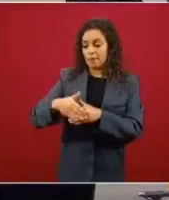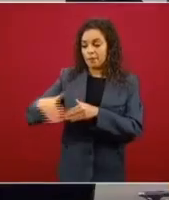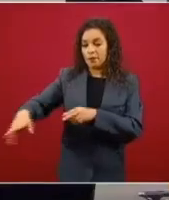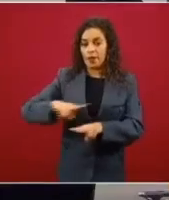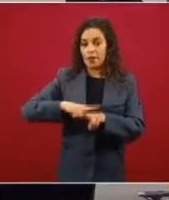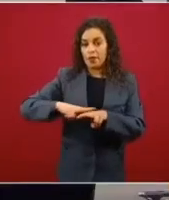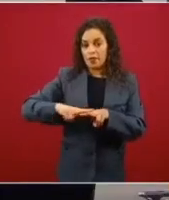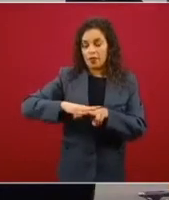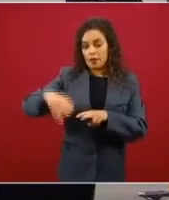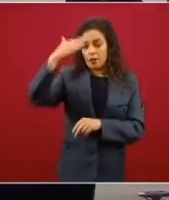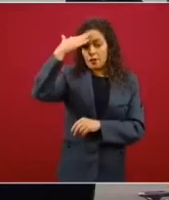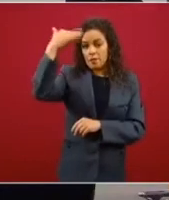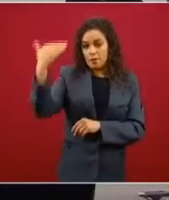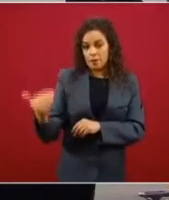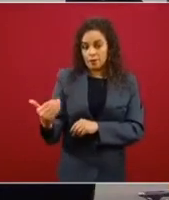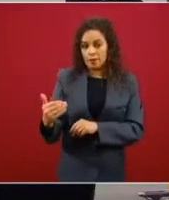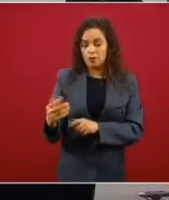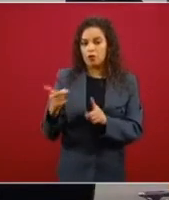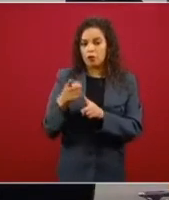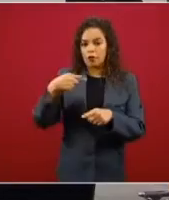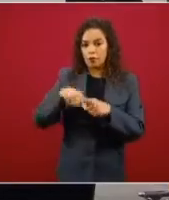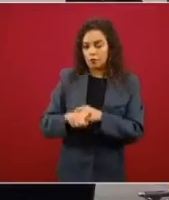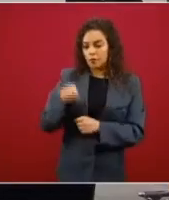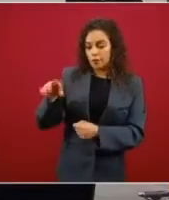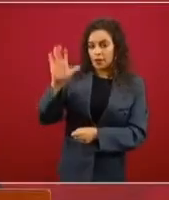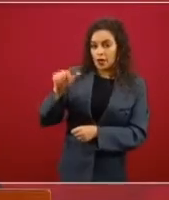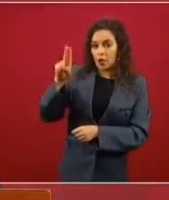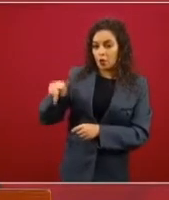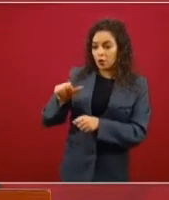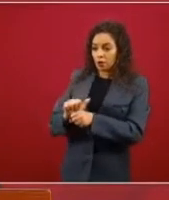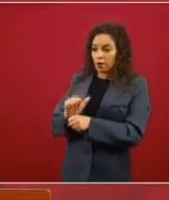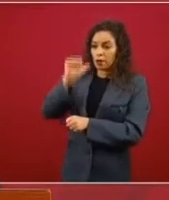que va de Cancún a Valladolid,